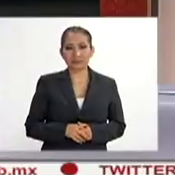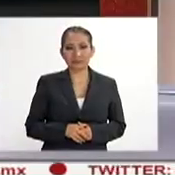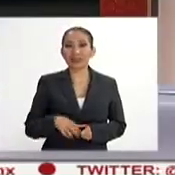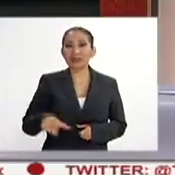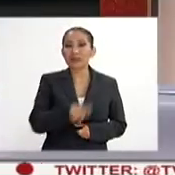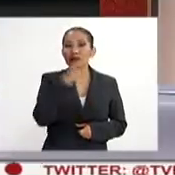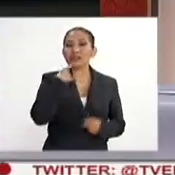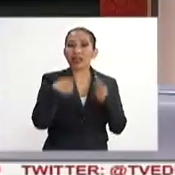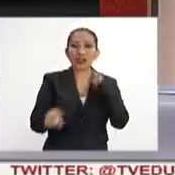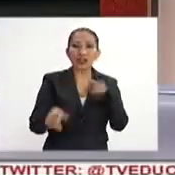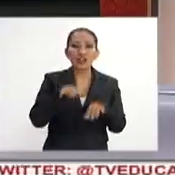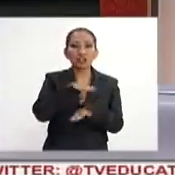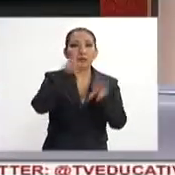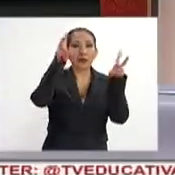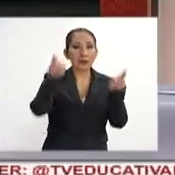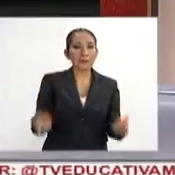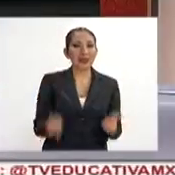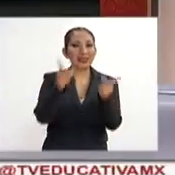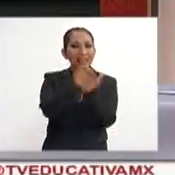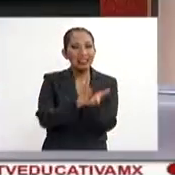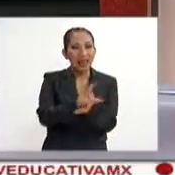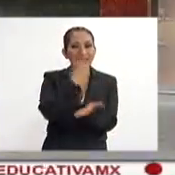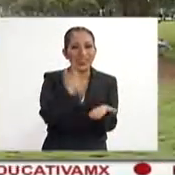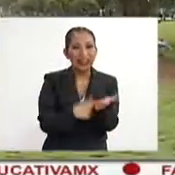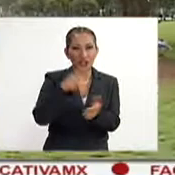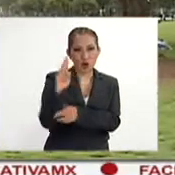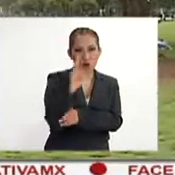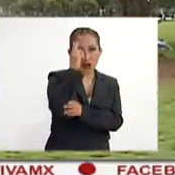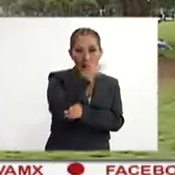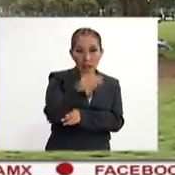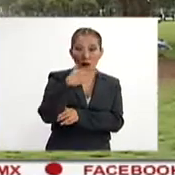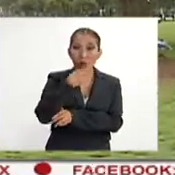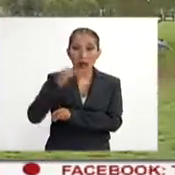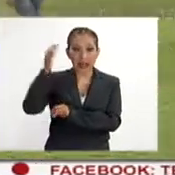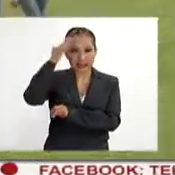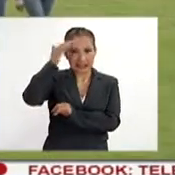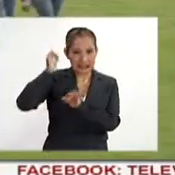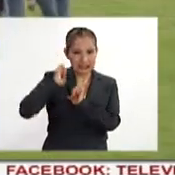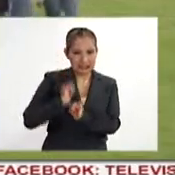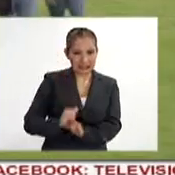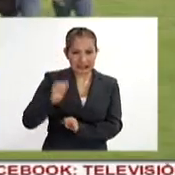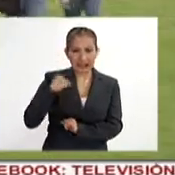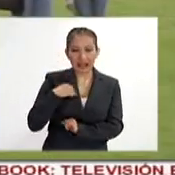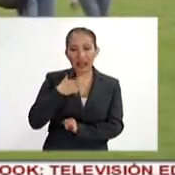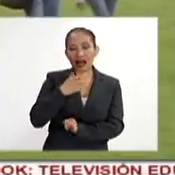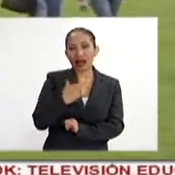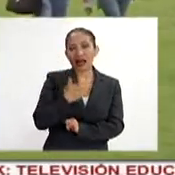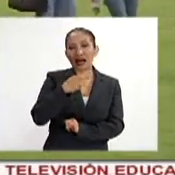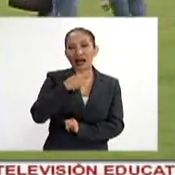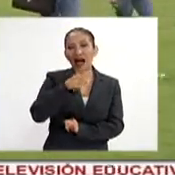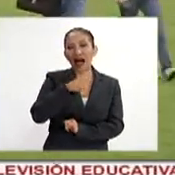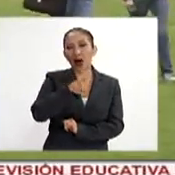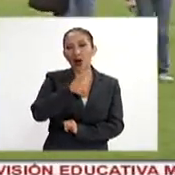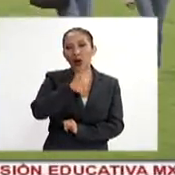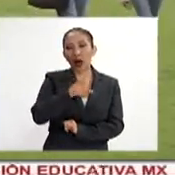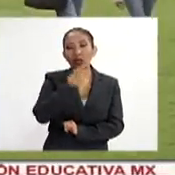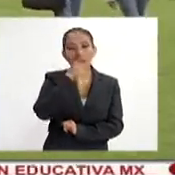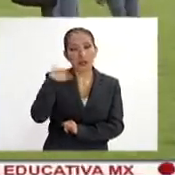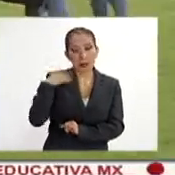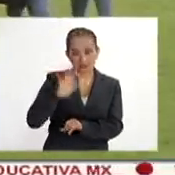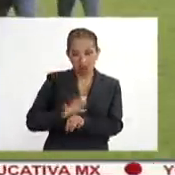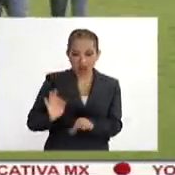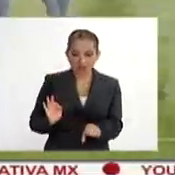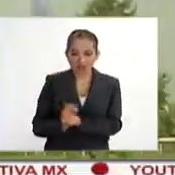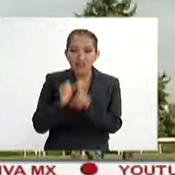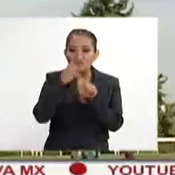Luego de las denuncias sobre el narcomenudeo en las instalaciones de la UNAM, el rector Enrique Graue informó que se van a